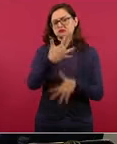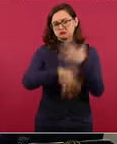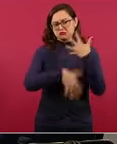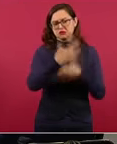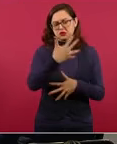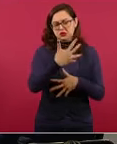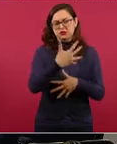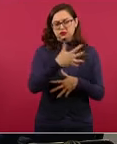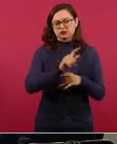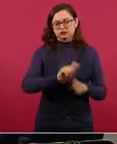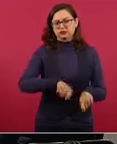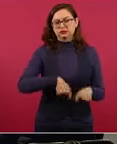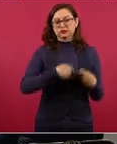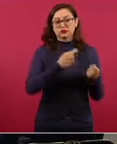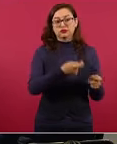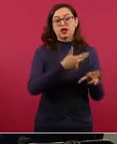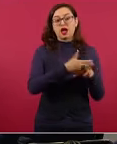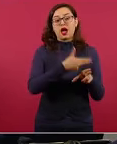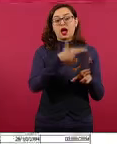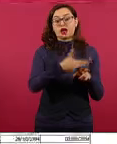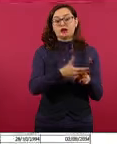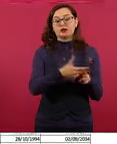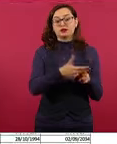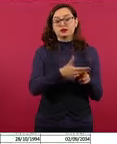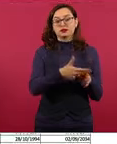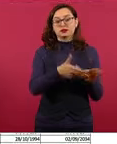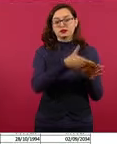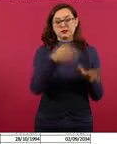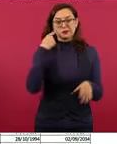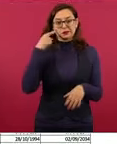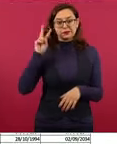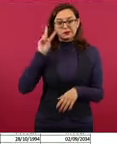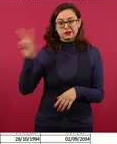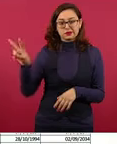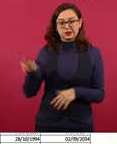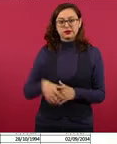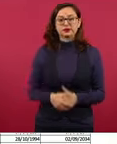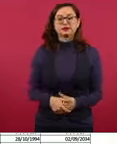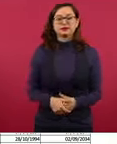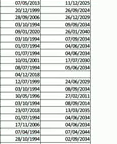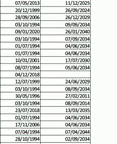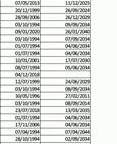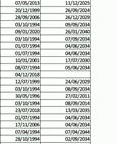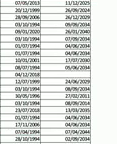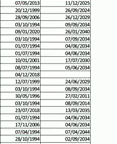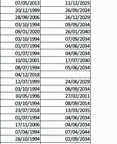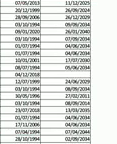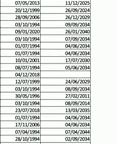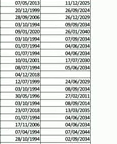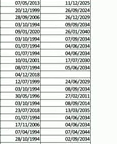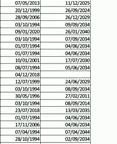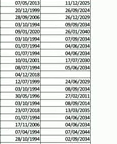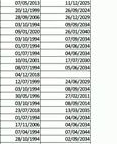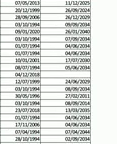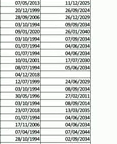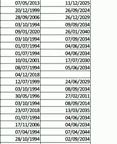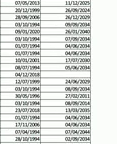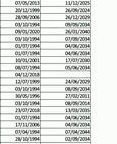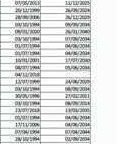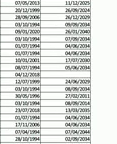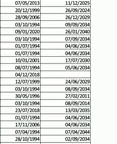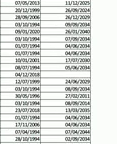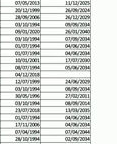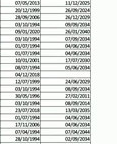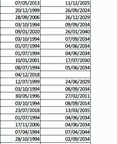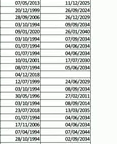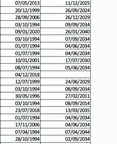está hasta el 2015 y se registró en 1994 todas estas concesiones